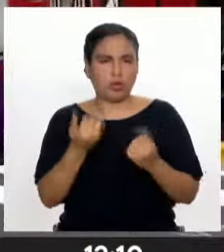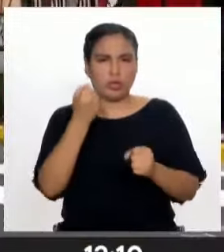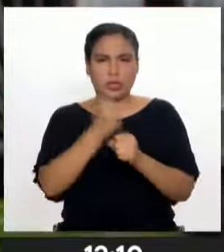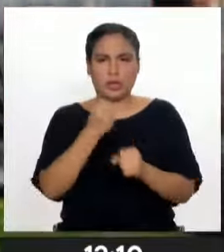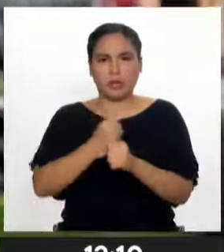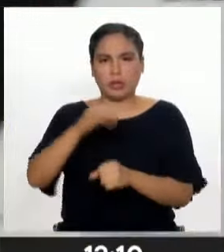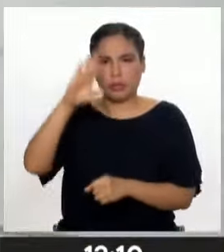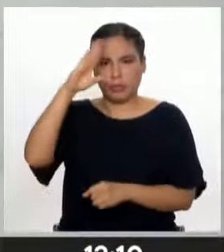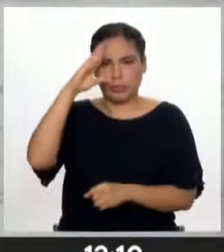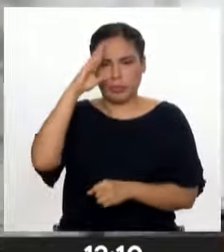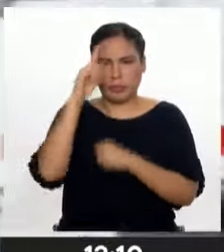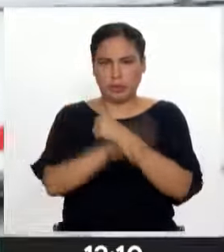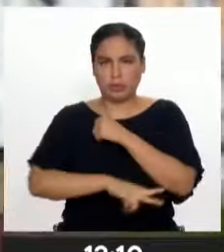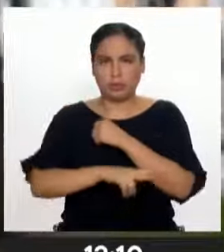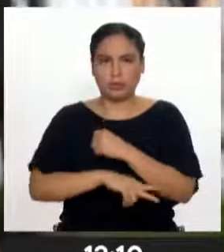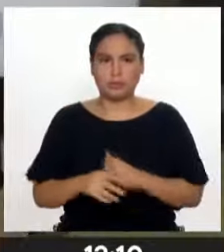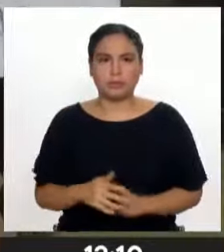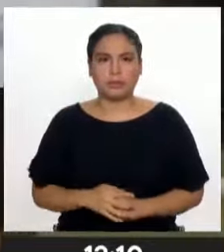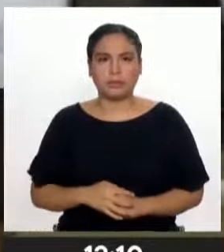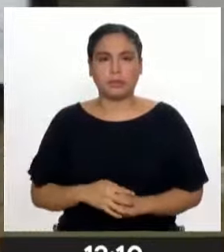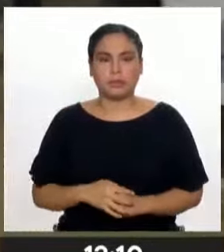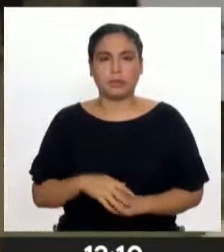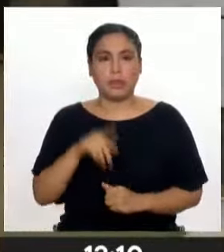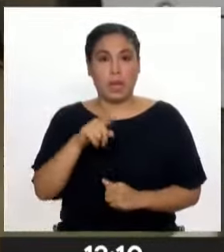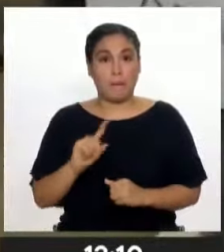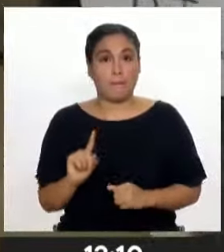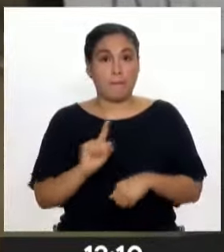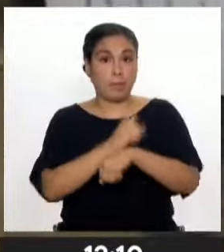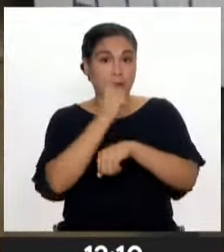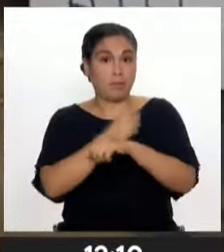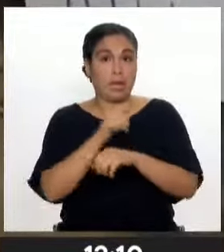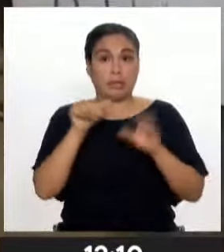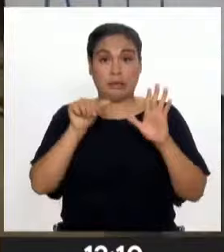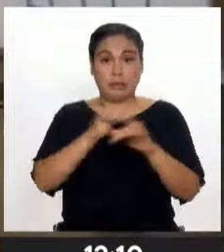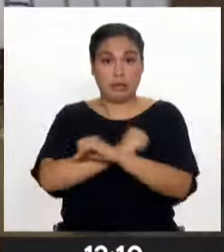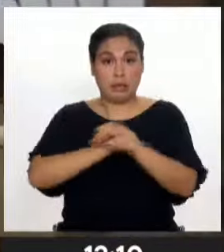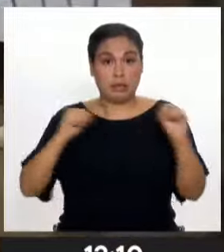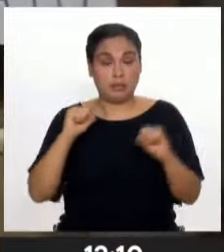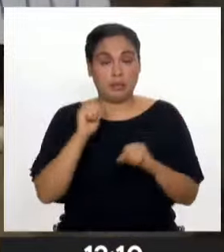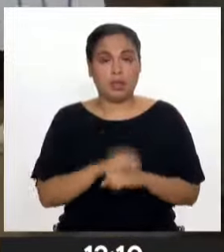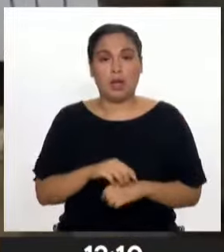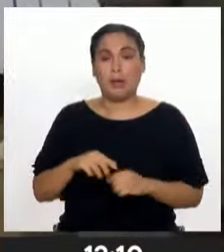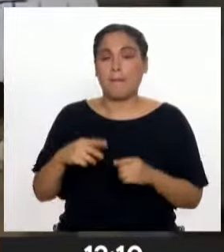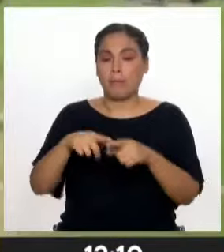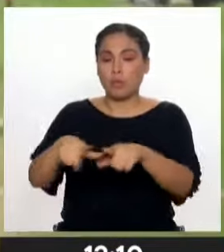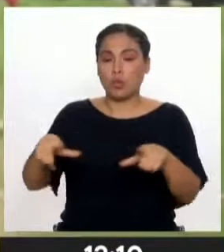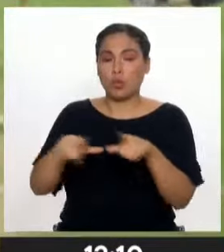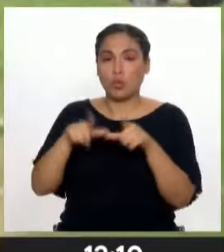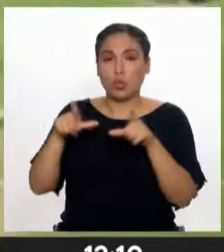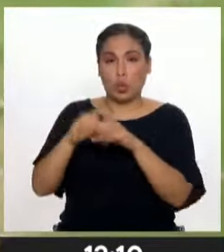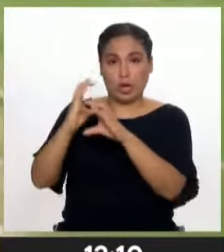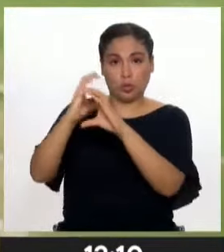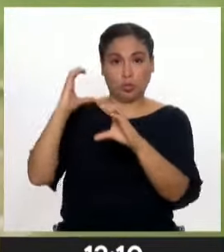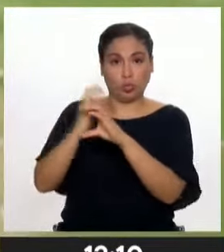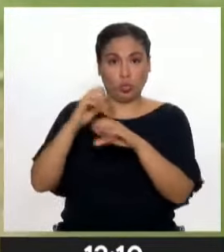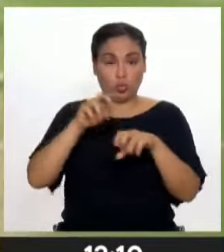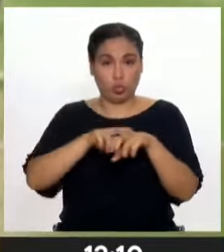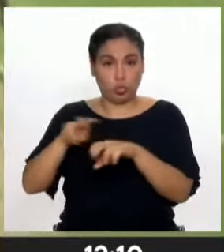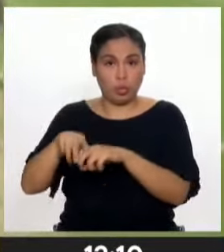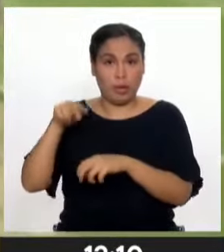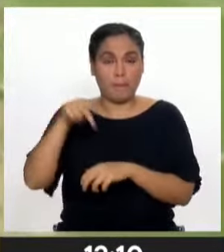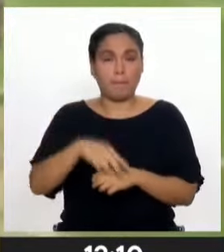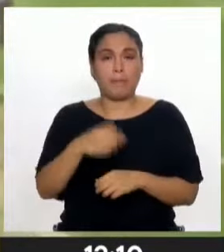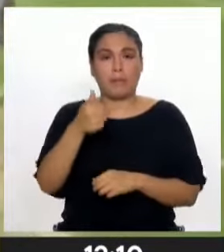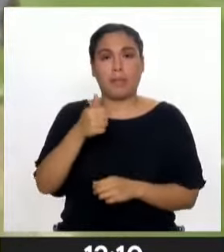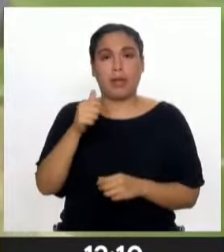Policía Nacional. Desde las primeras horas del día, los paraderos de ATE, Manchay, Cieneguilla, así como los de la avenida Javier